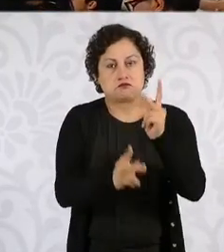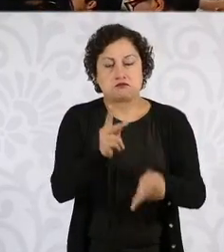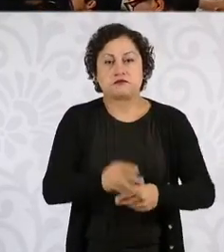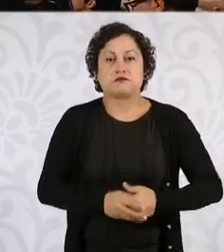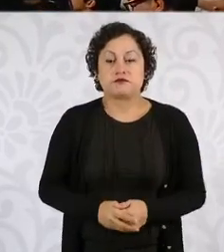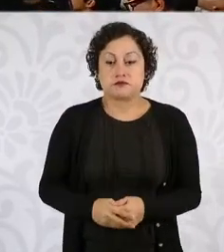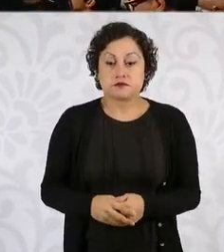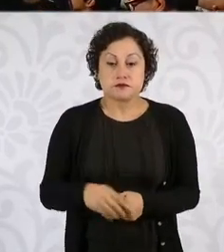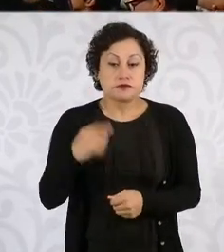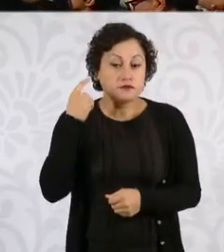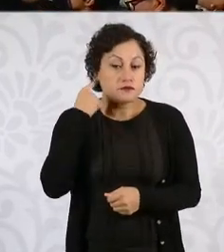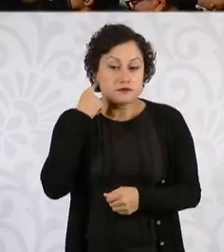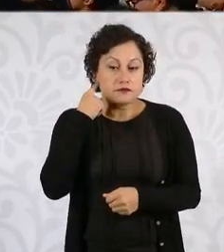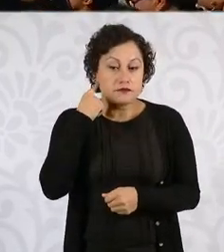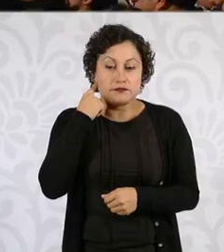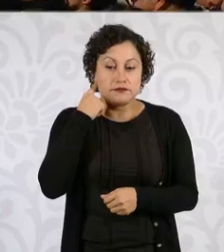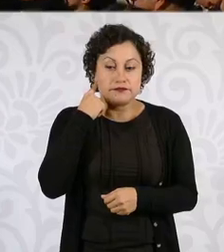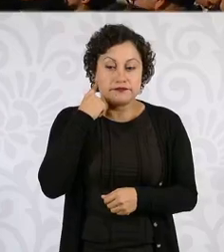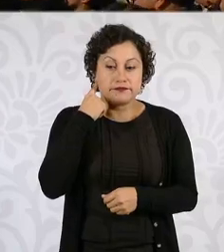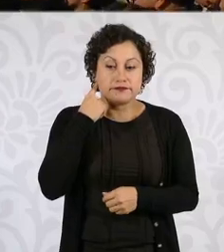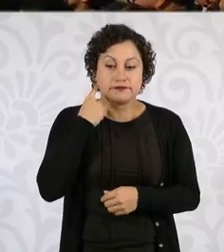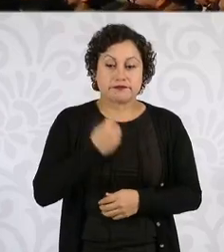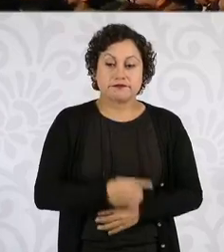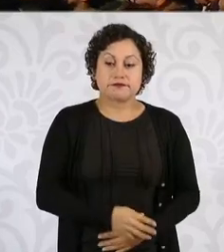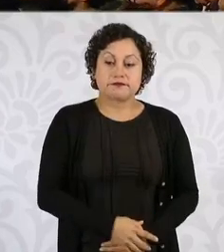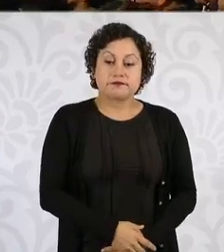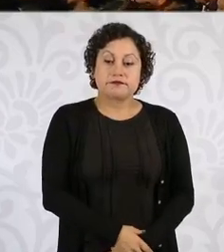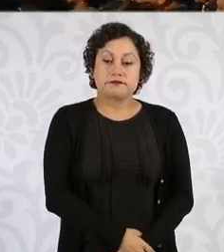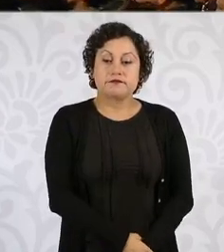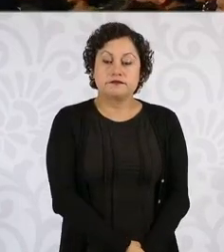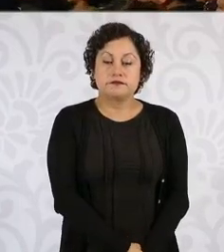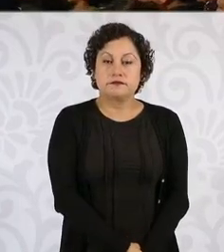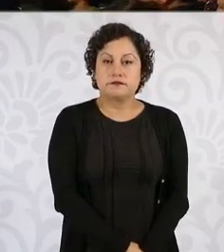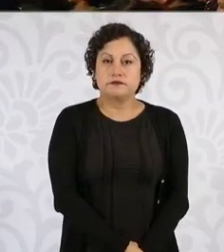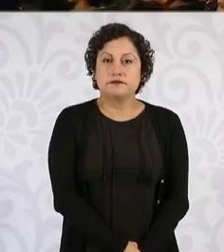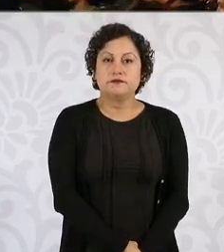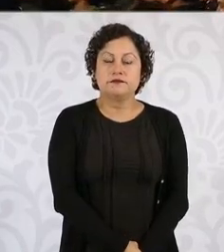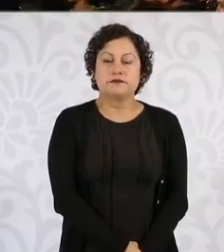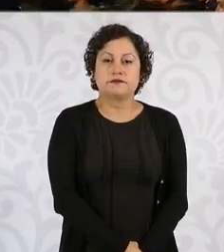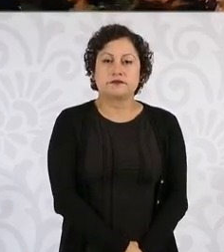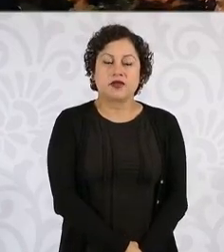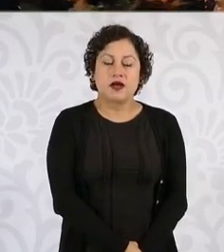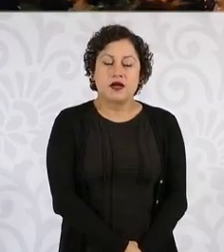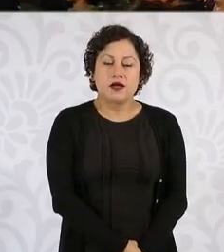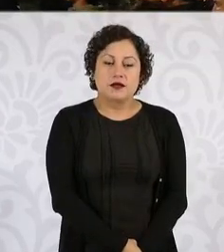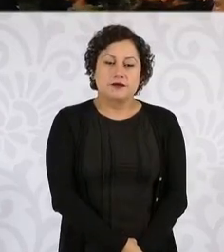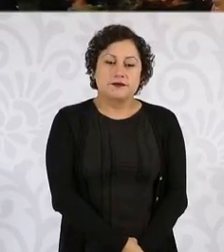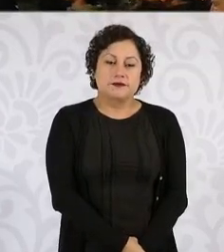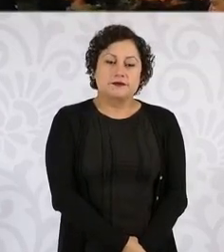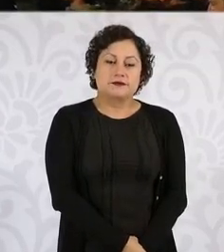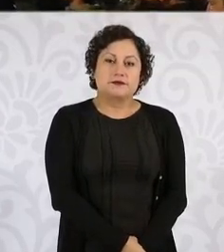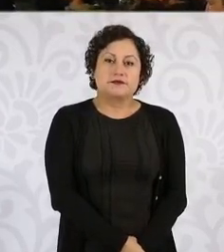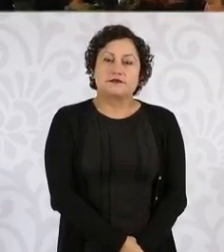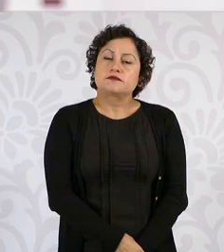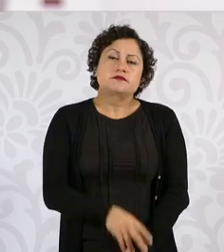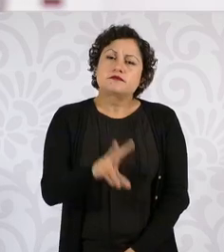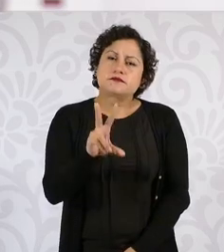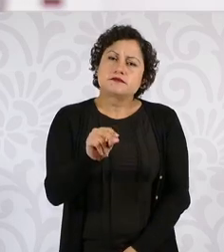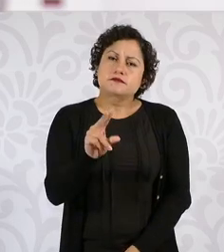Sobre todo por los precios que manejan las empresas privadas y los precios que manejan las empresas. No, porque se mantiene